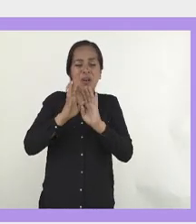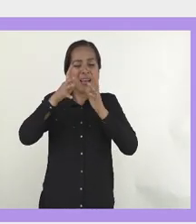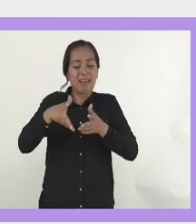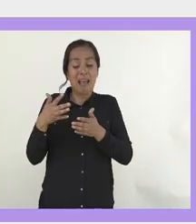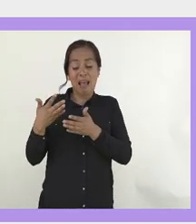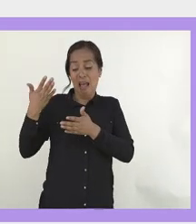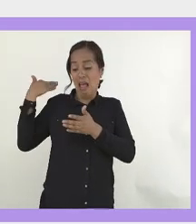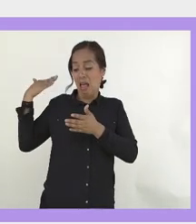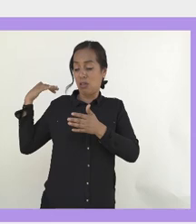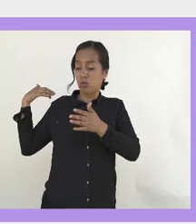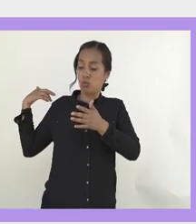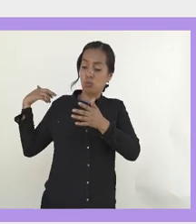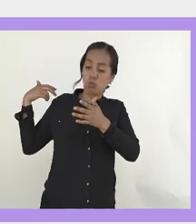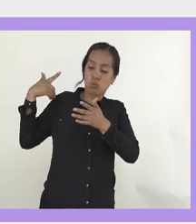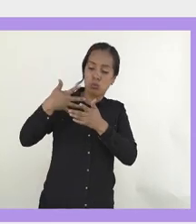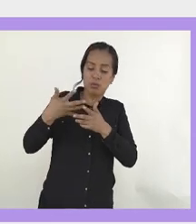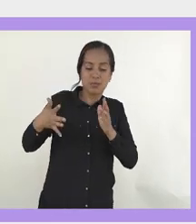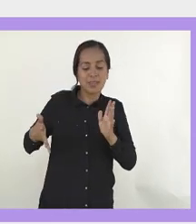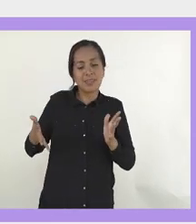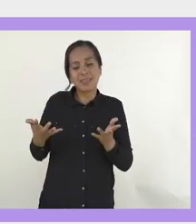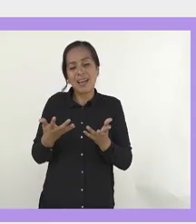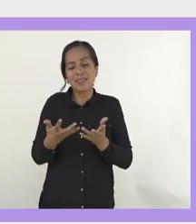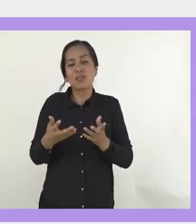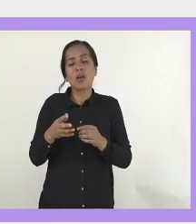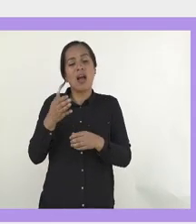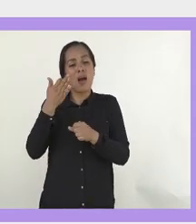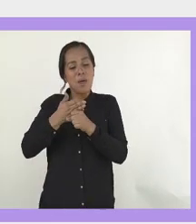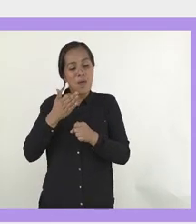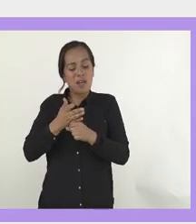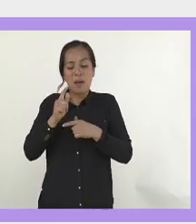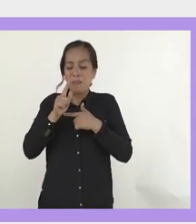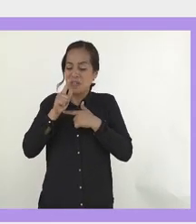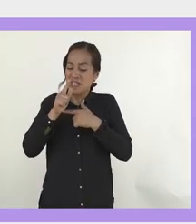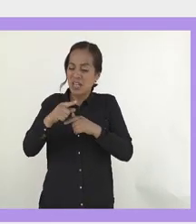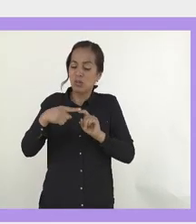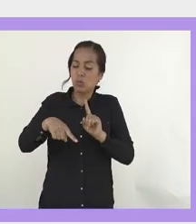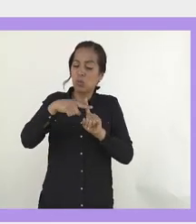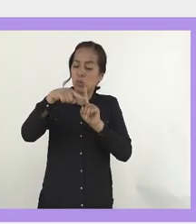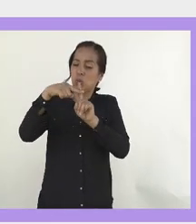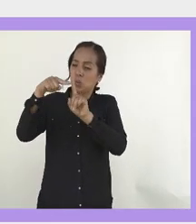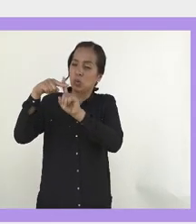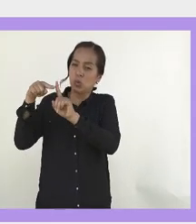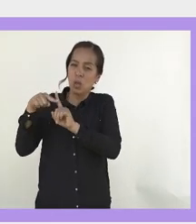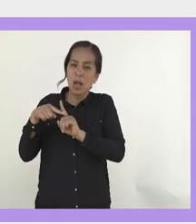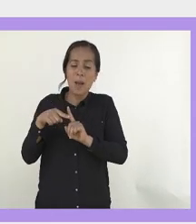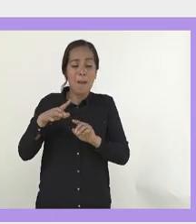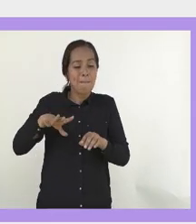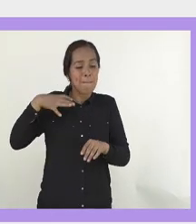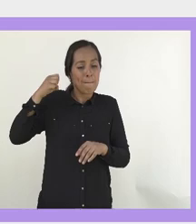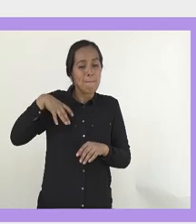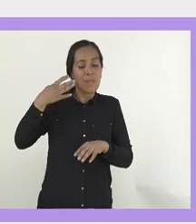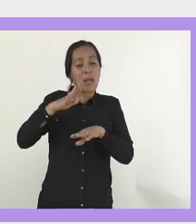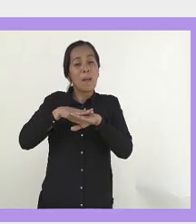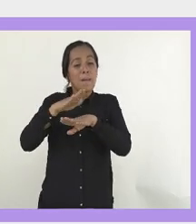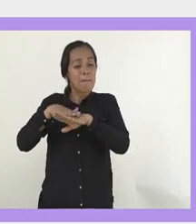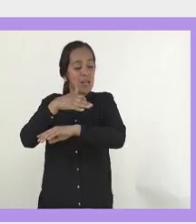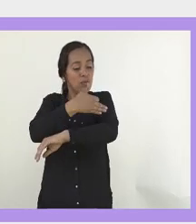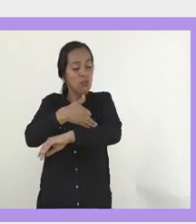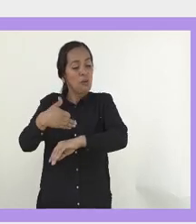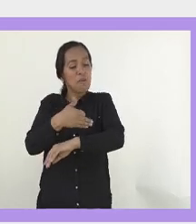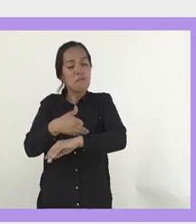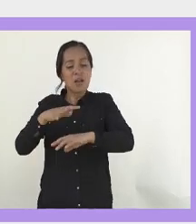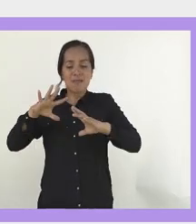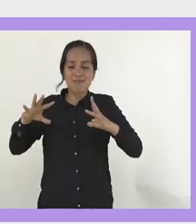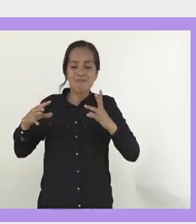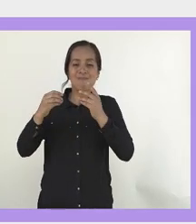construyó podemos seguir multiplicando ese esfuerzo pues para que más familias Se sumen al al mensaje del